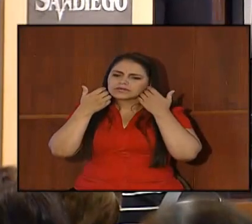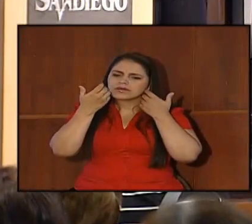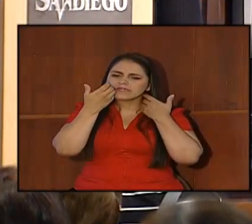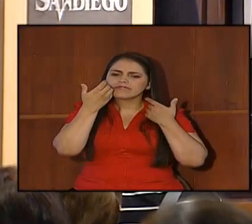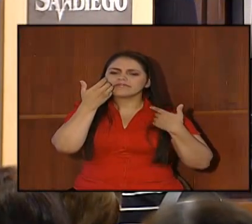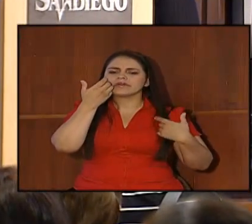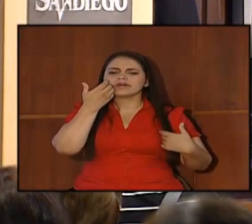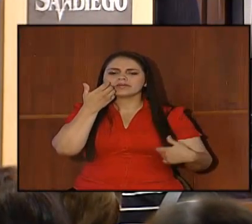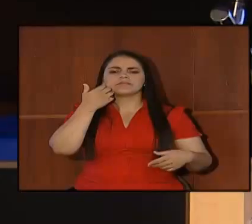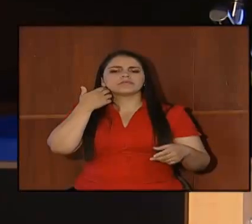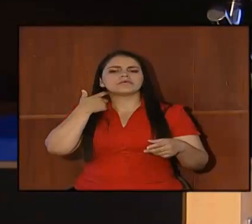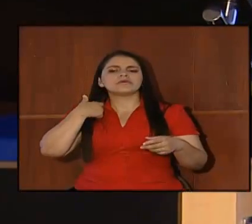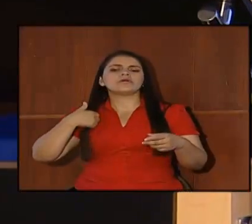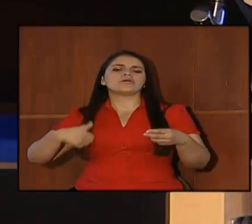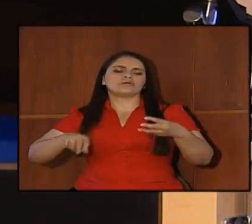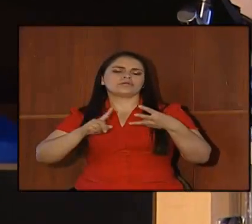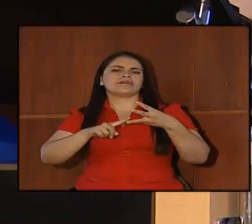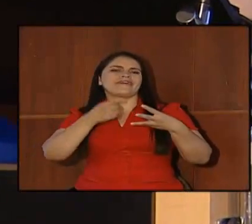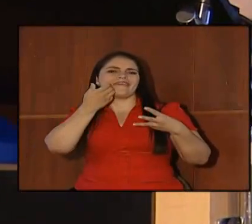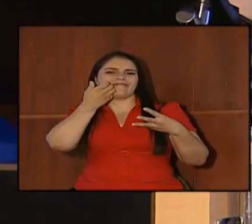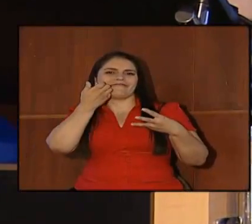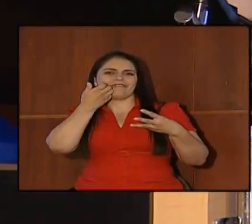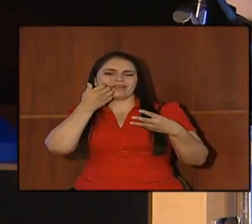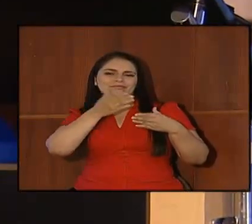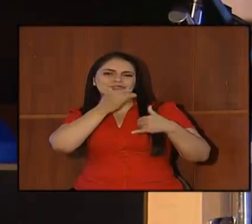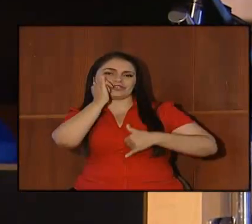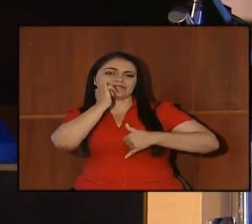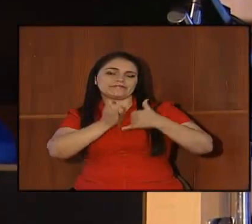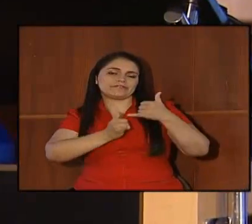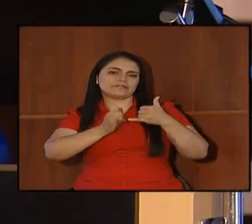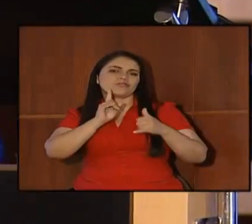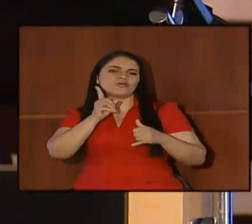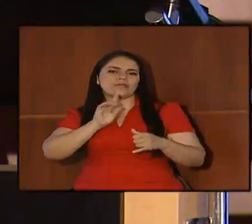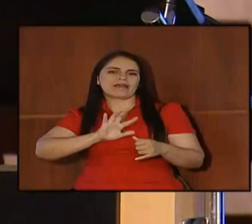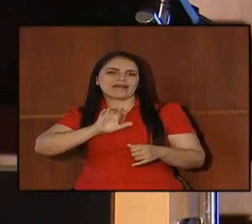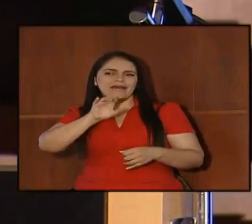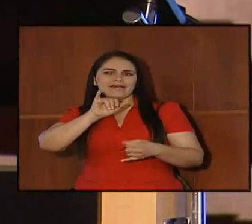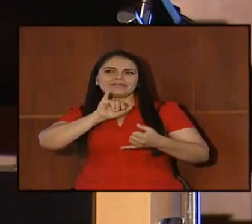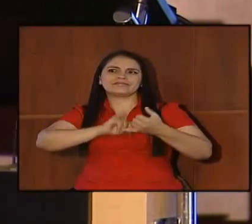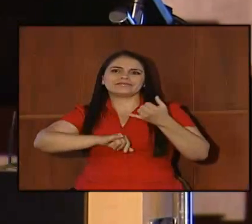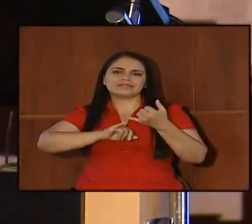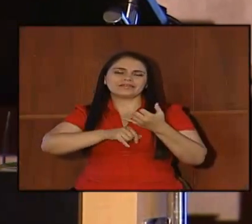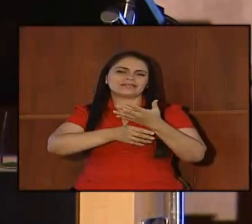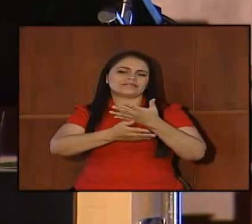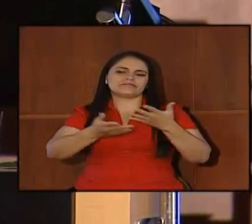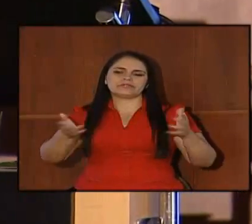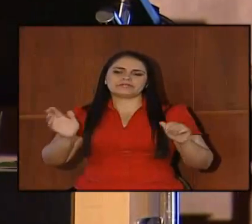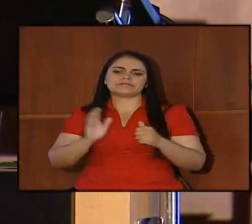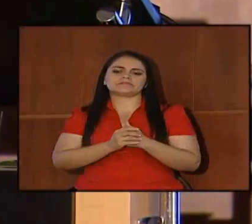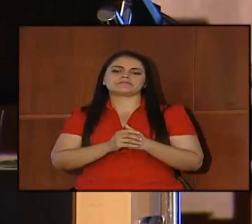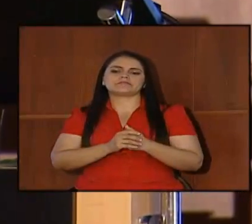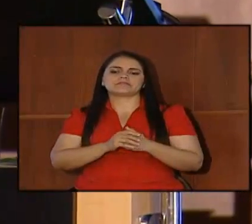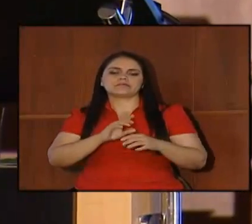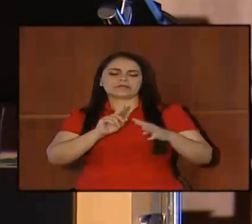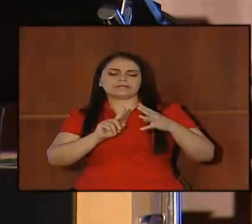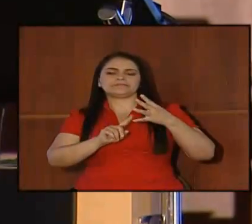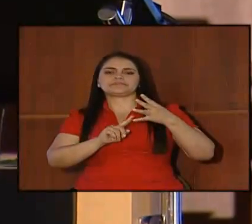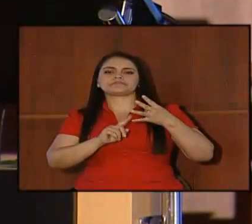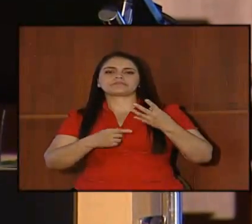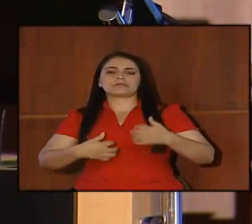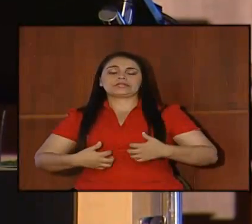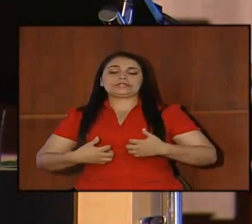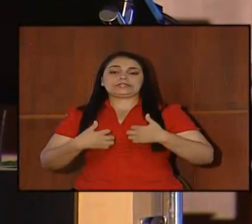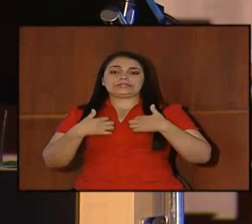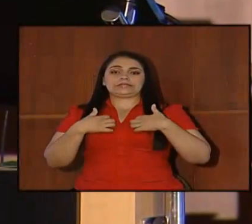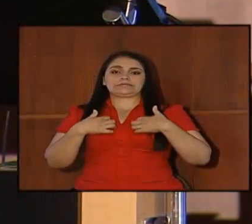un enfermo terminal también. Enfermedades del sistema nervioso central. Acá hay unas 3 enfermedades que